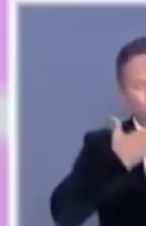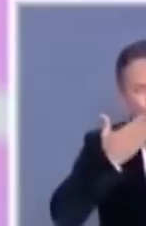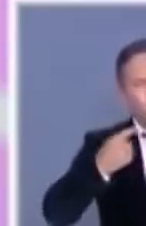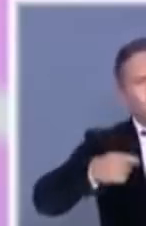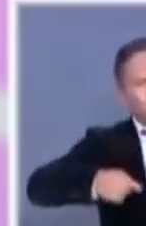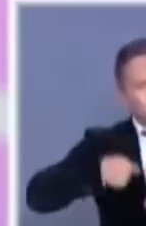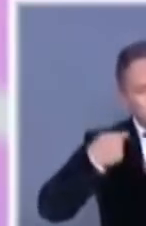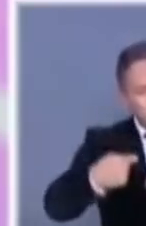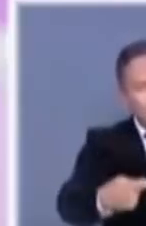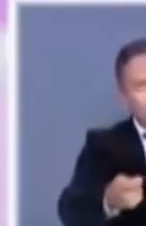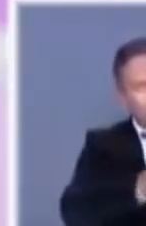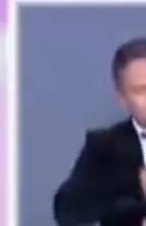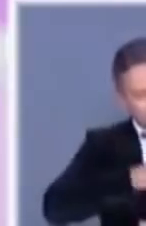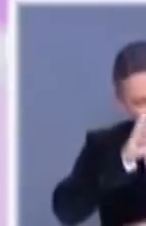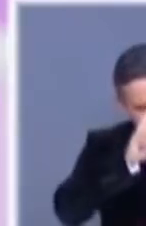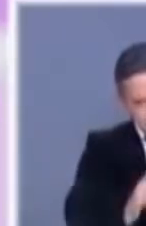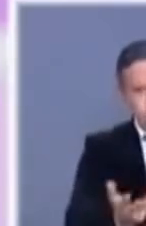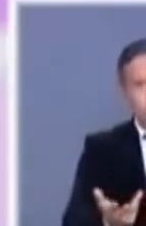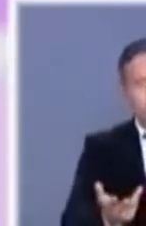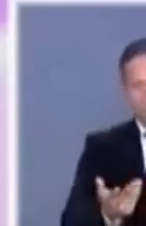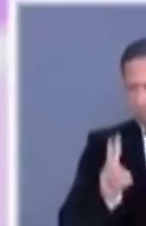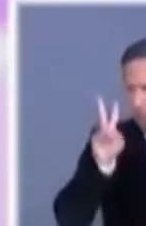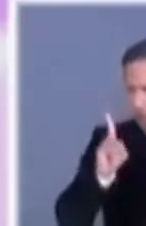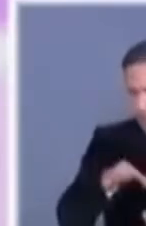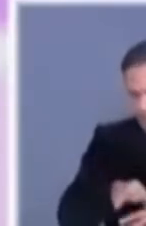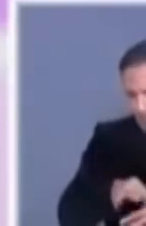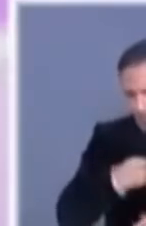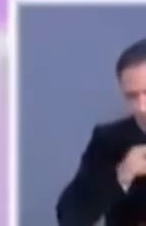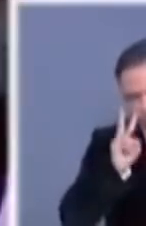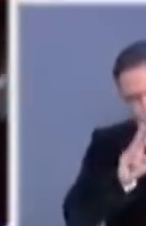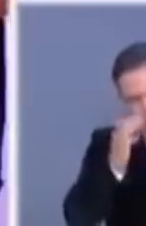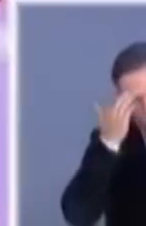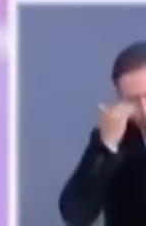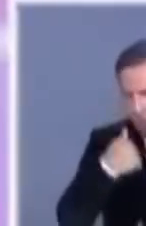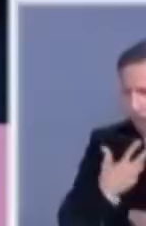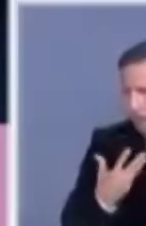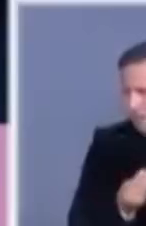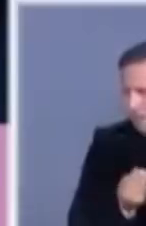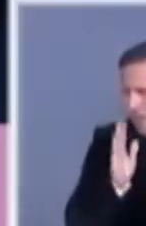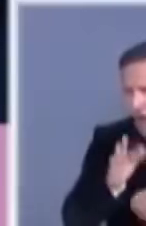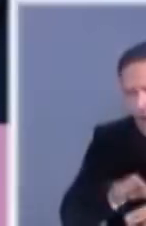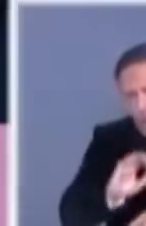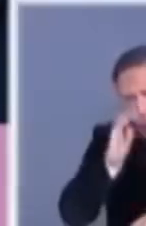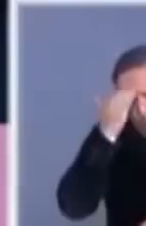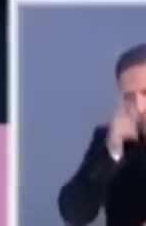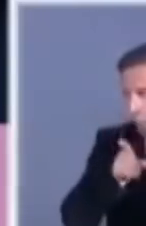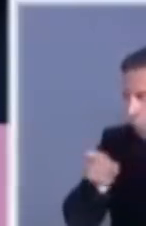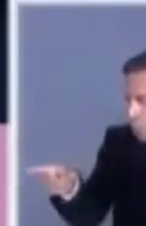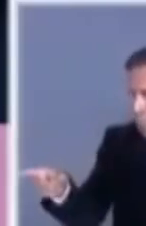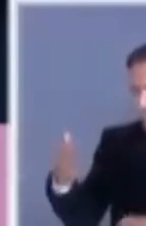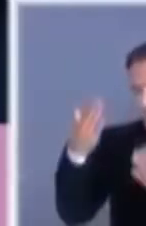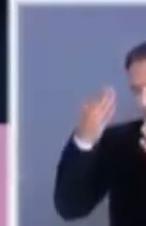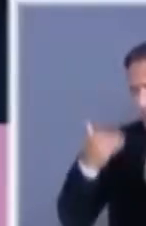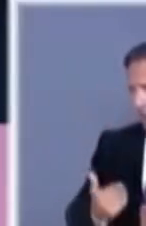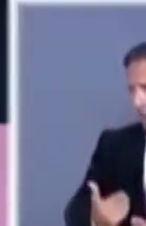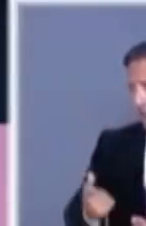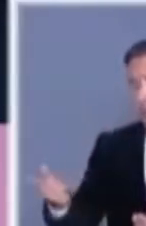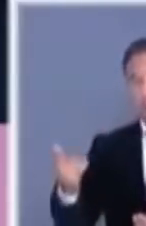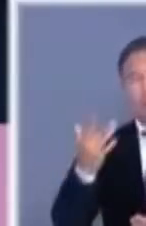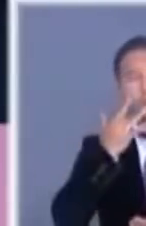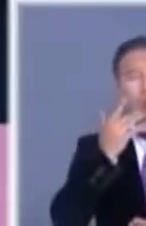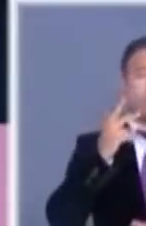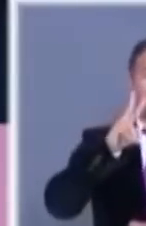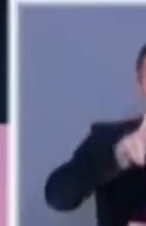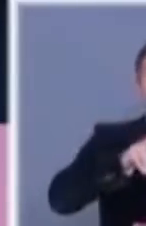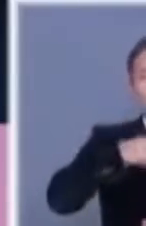todo ello. Yo conozco de eso y he vivido con ellos. Usted no venga a presumir aquí de conocer